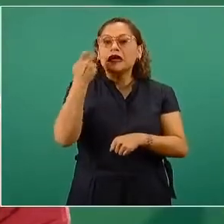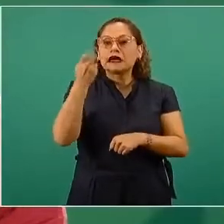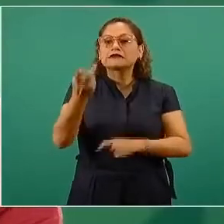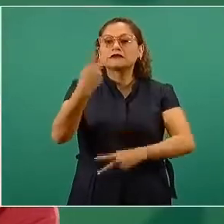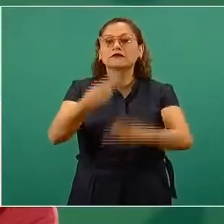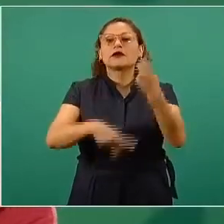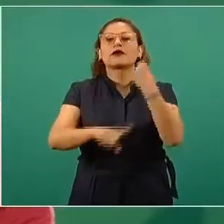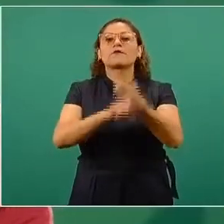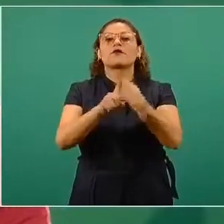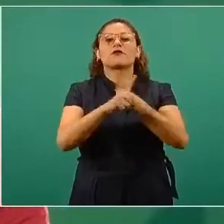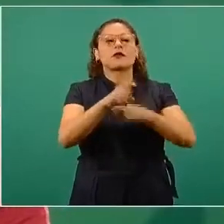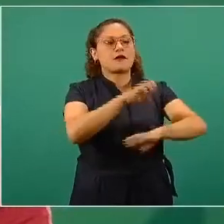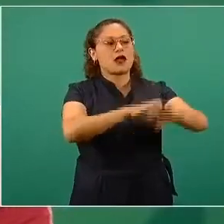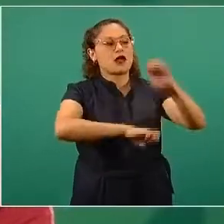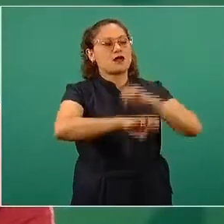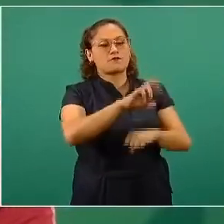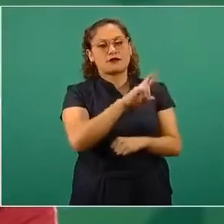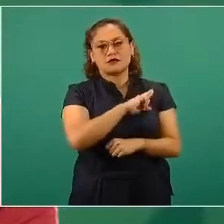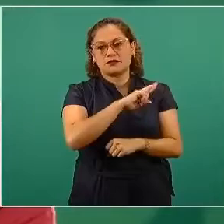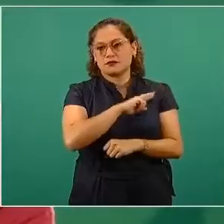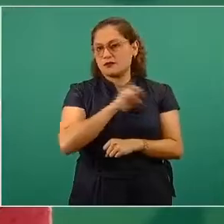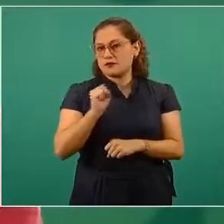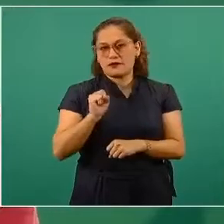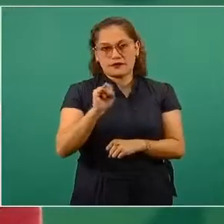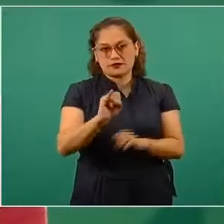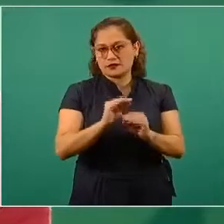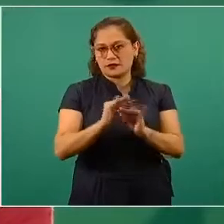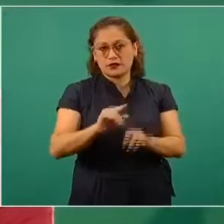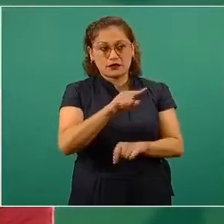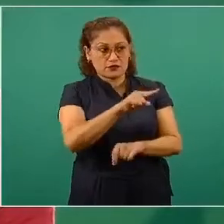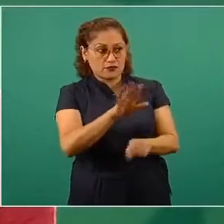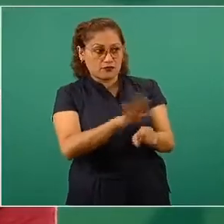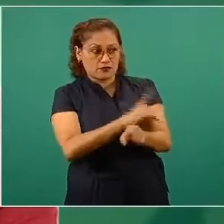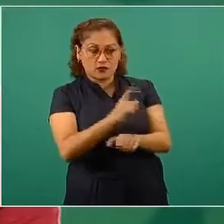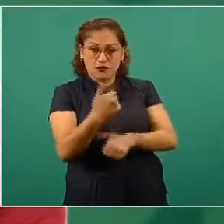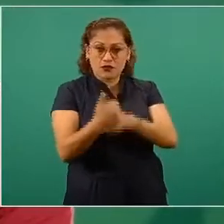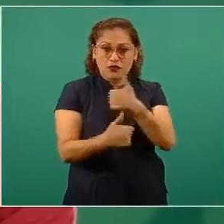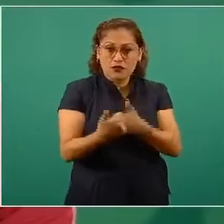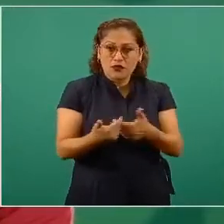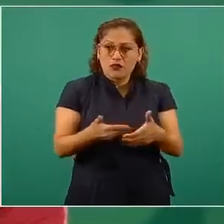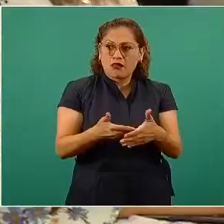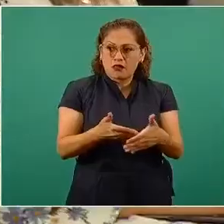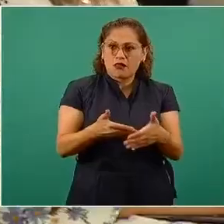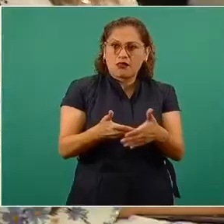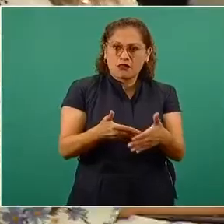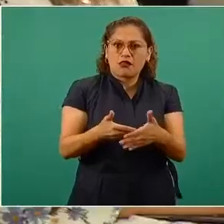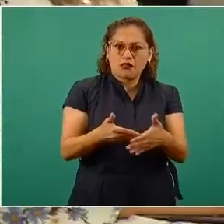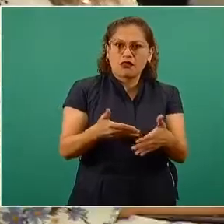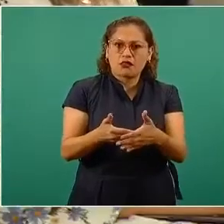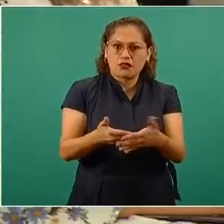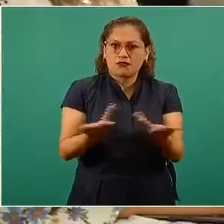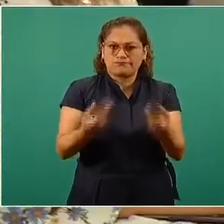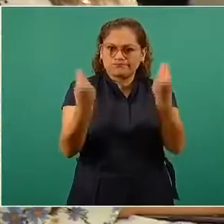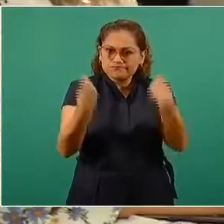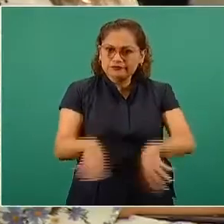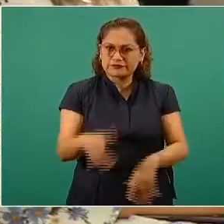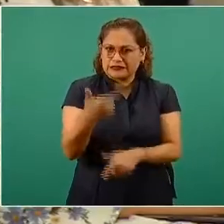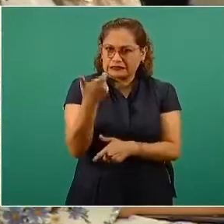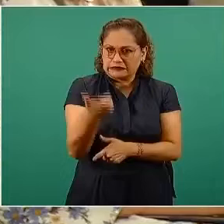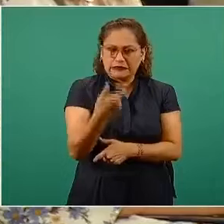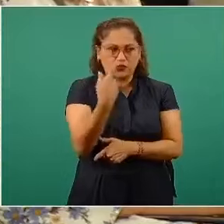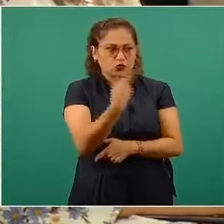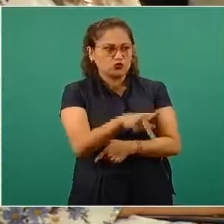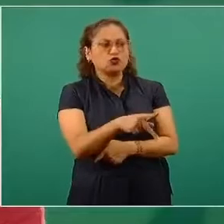empresas privadas porque obviamente les implica perder competitividad, perder dinero porque no pueden empezar a vender